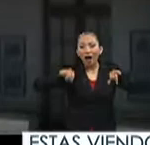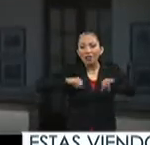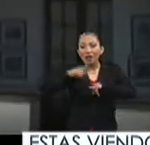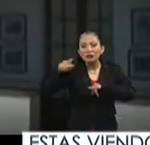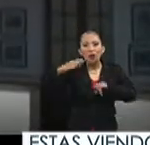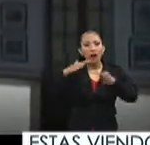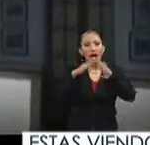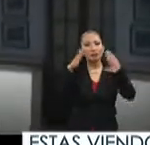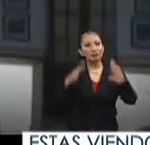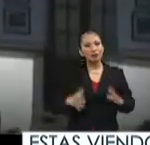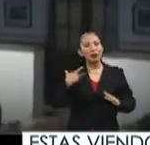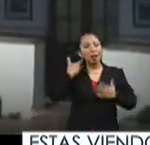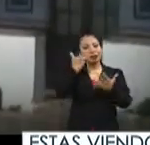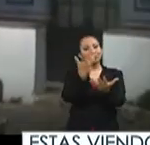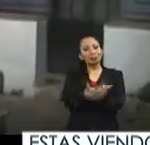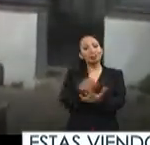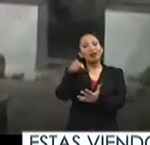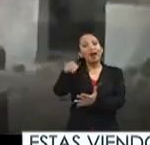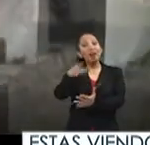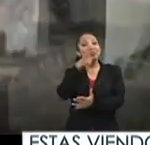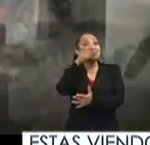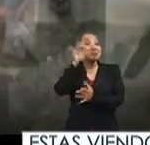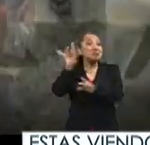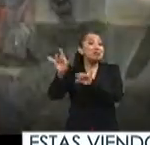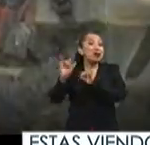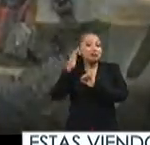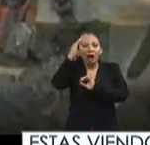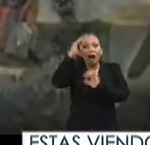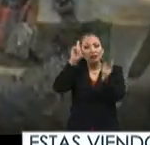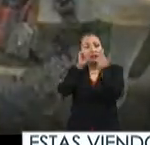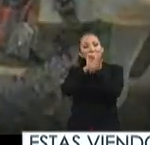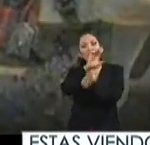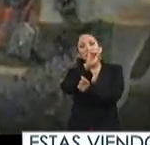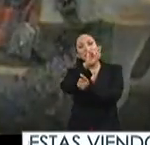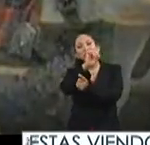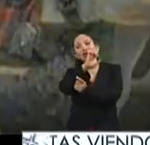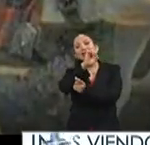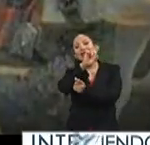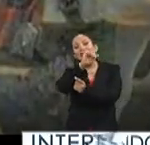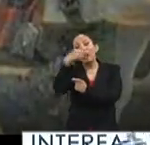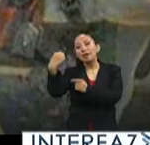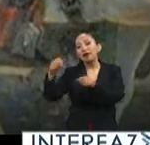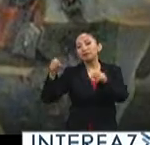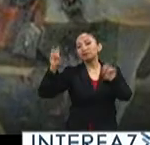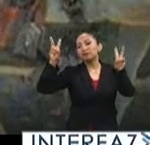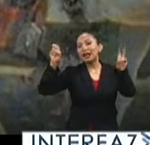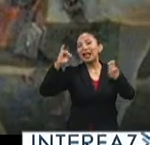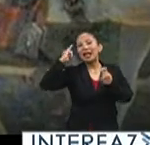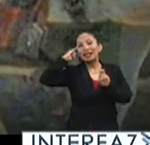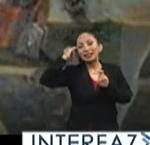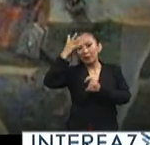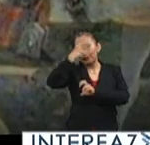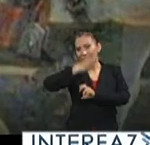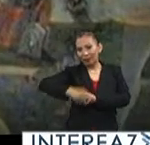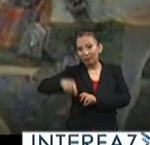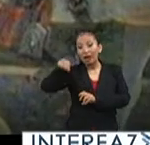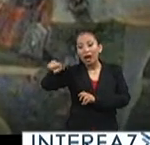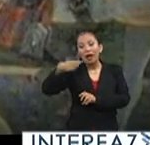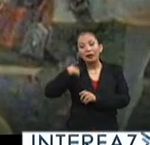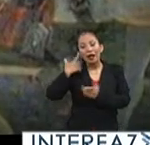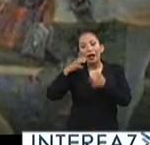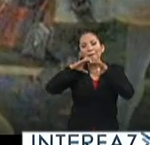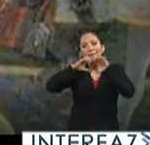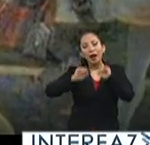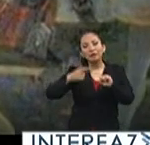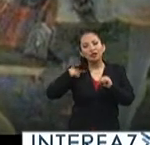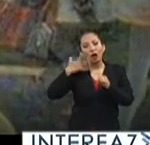su residencia de verano, donde se dice conoció a Concepción Sedano, llamada la India Bonita, con quien el